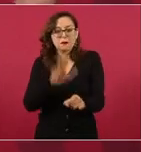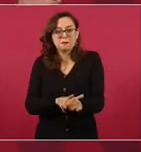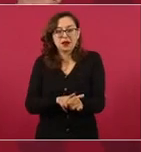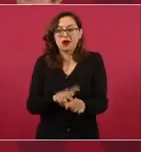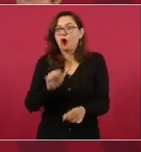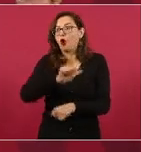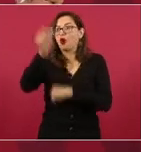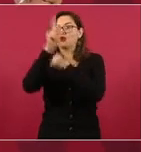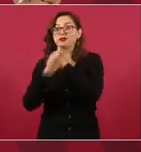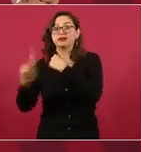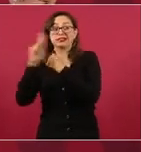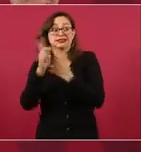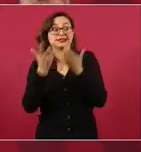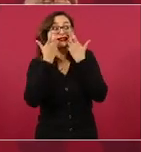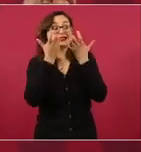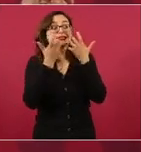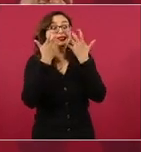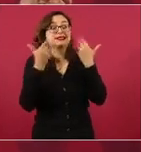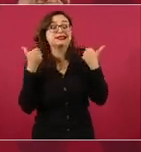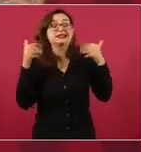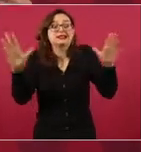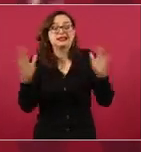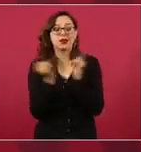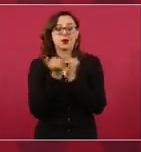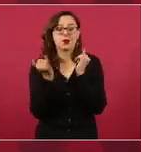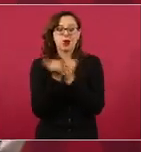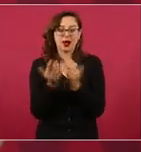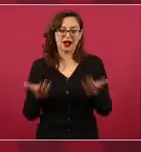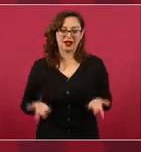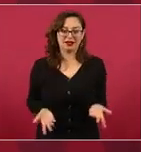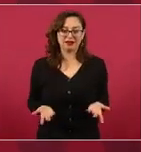Brincos dieran de alegría. Entonces,